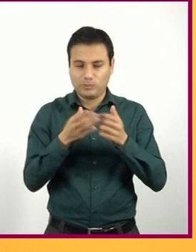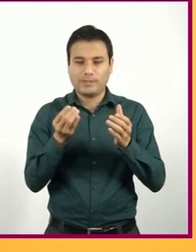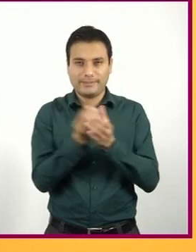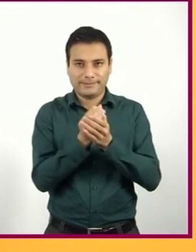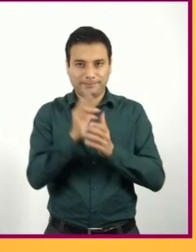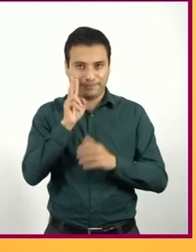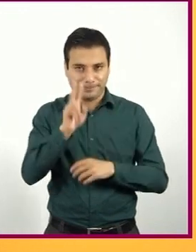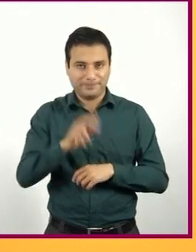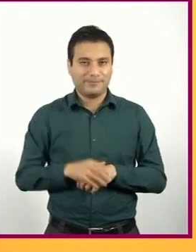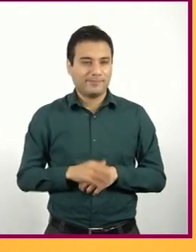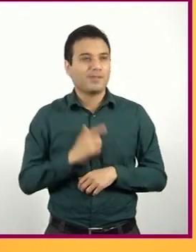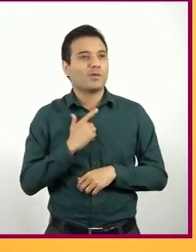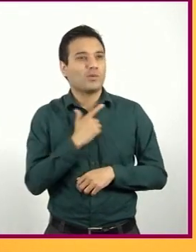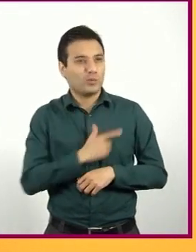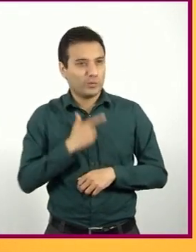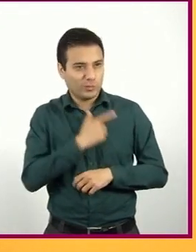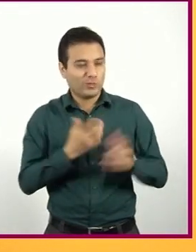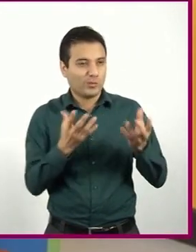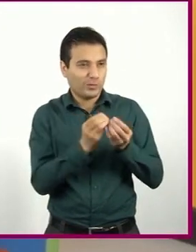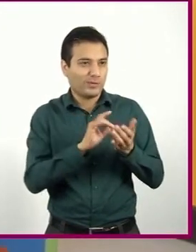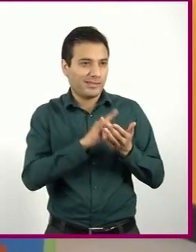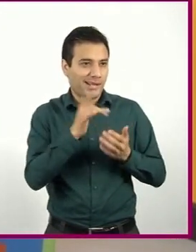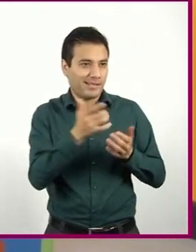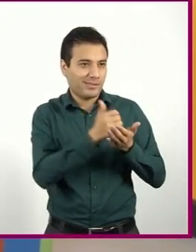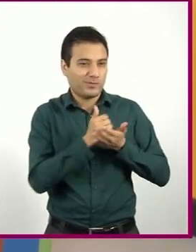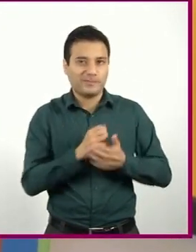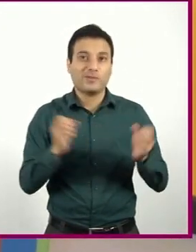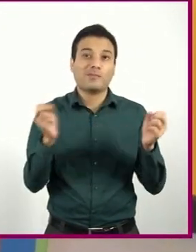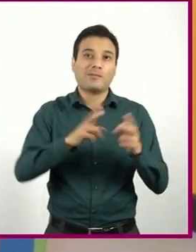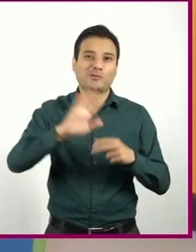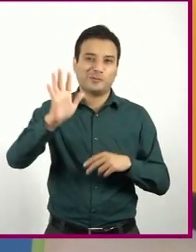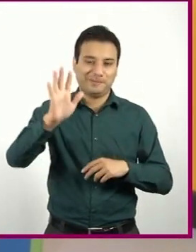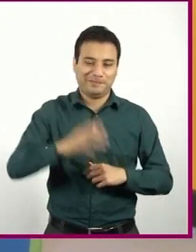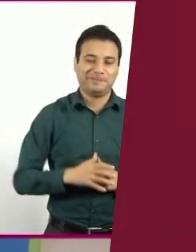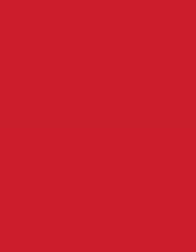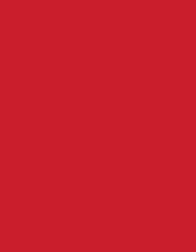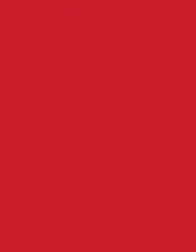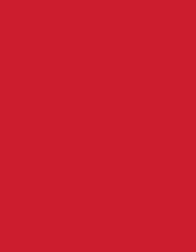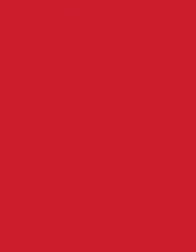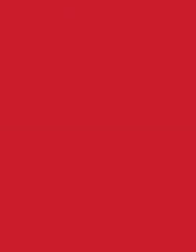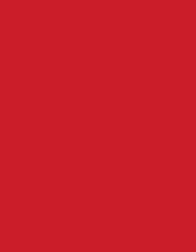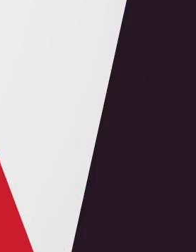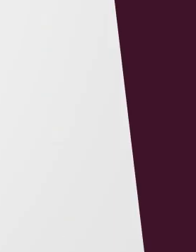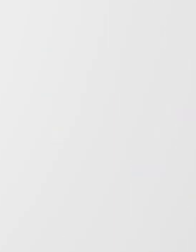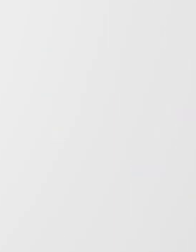gusto trabajar contigo, Enrique, y gracias por tu ayuda. ¡Hasta la próxima!